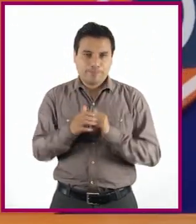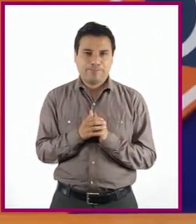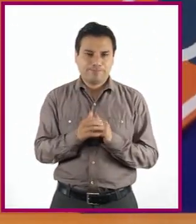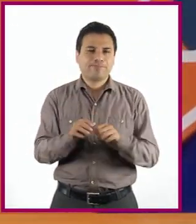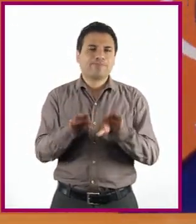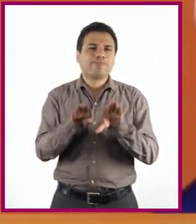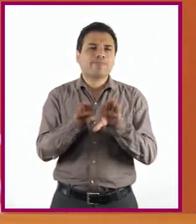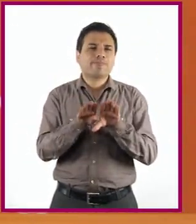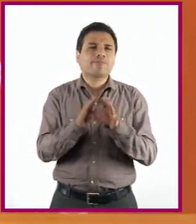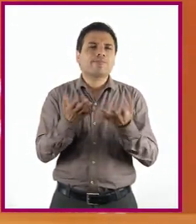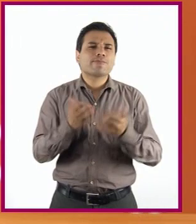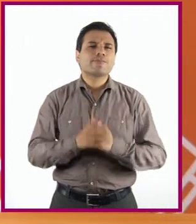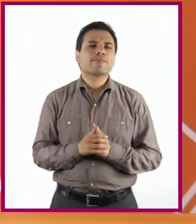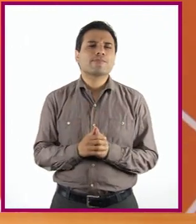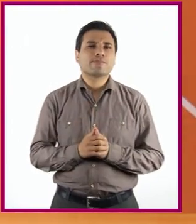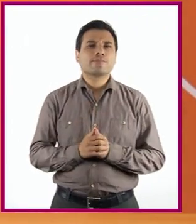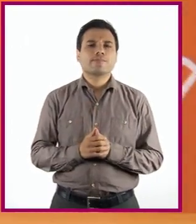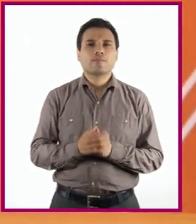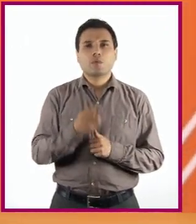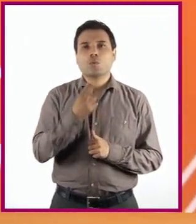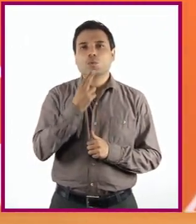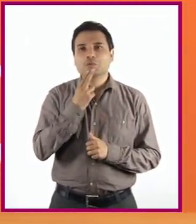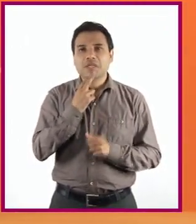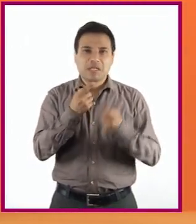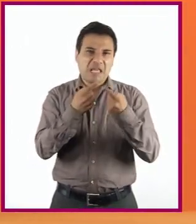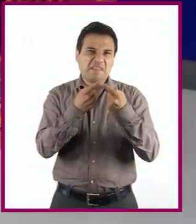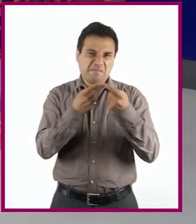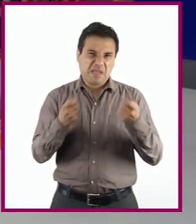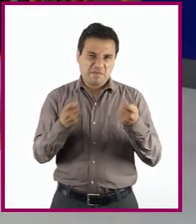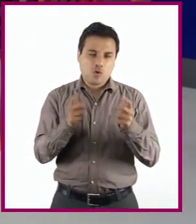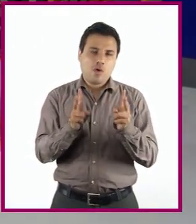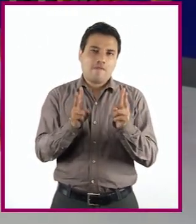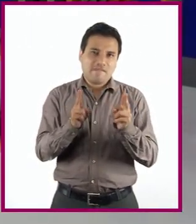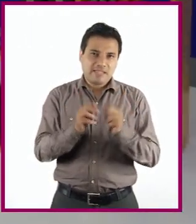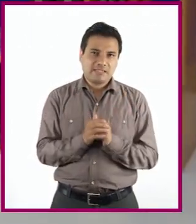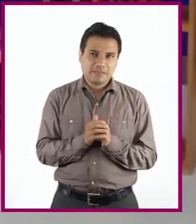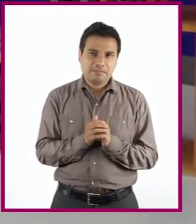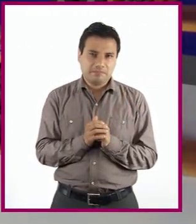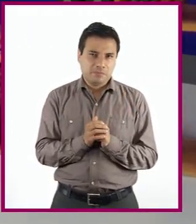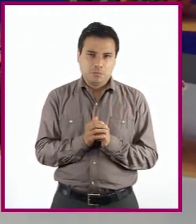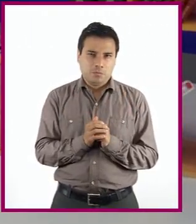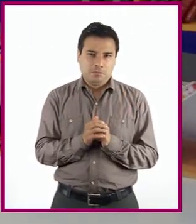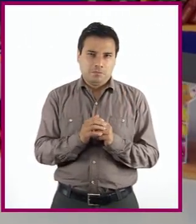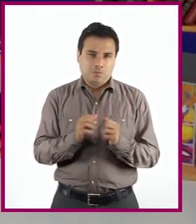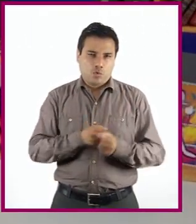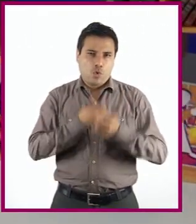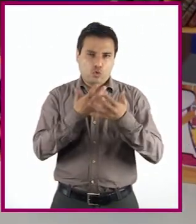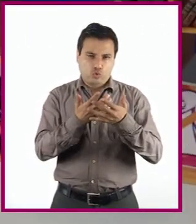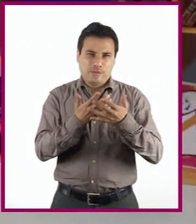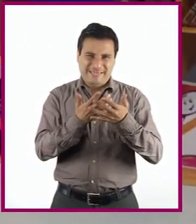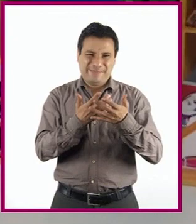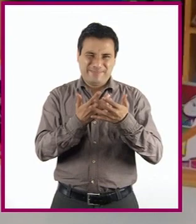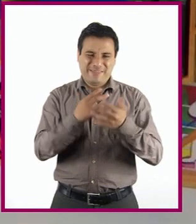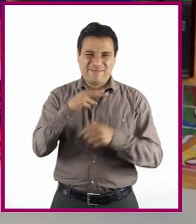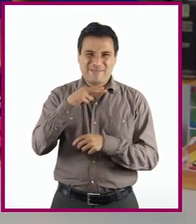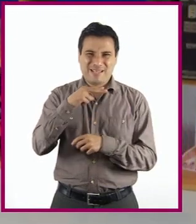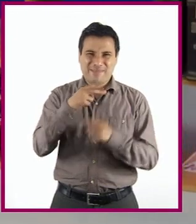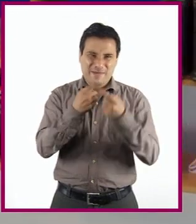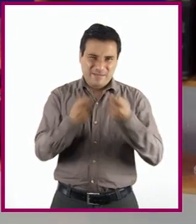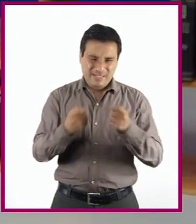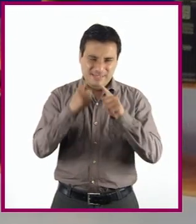los hechos o situaciones es utilizar algunos adverbios, frases o locuciones adverbiales, elementos gramaticales que